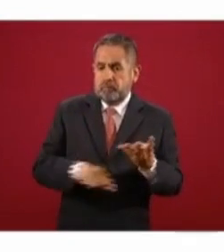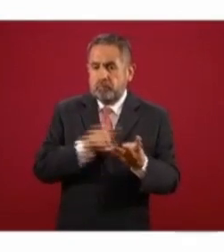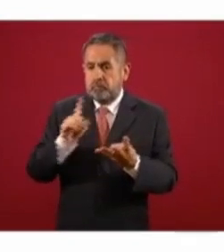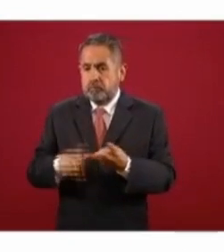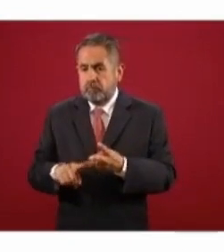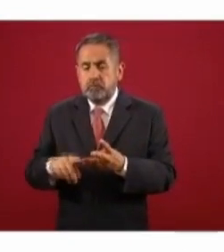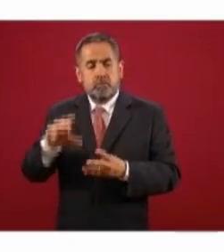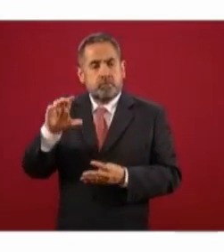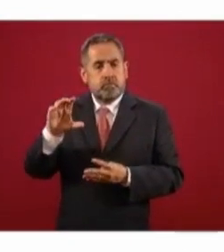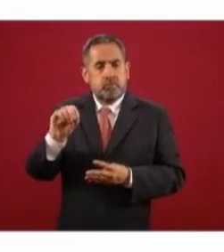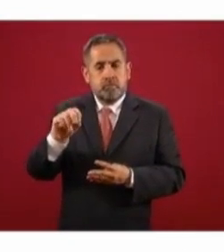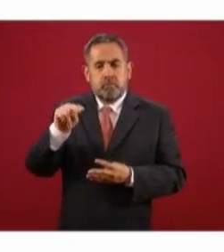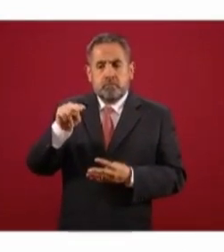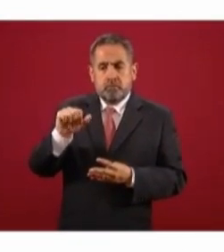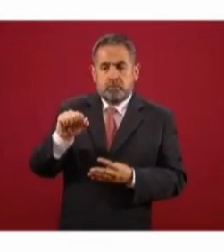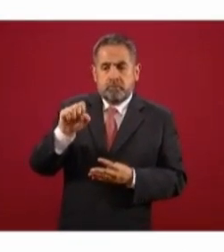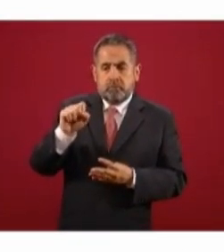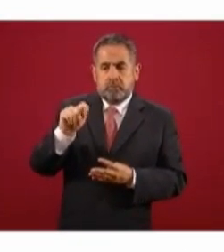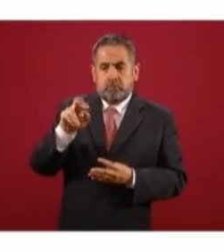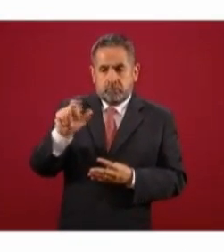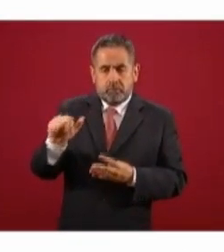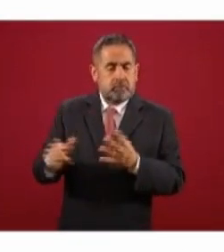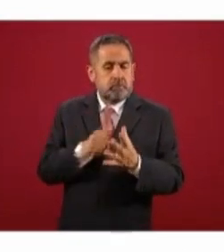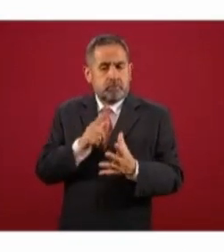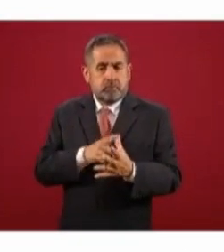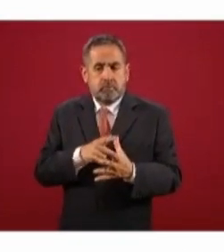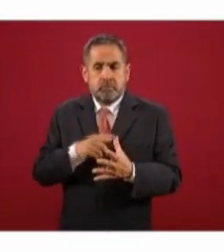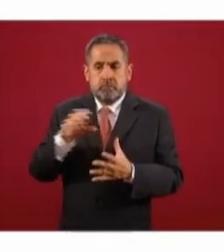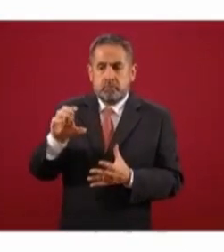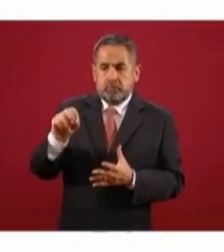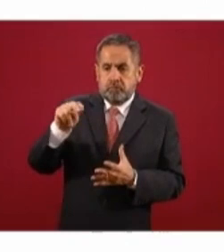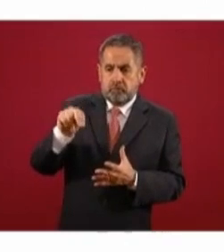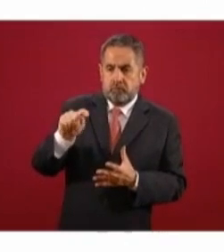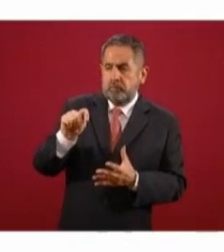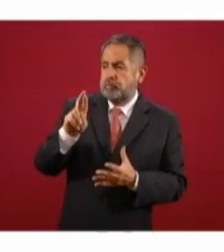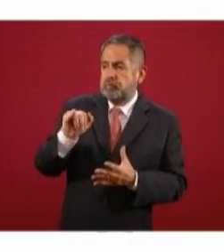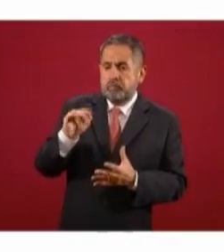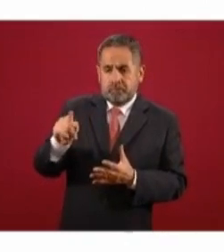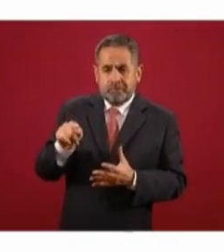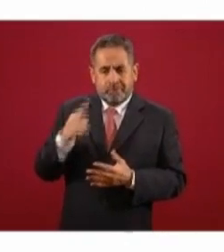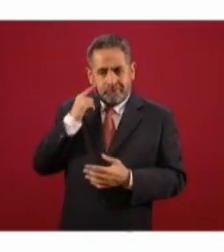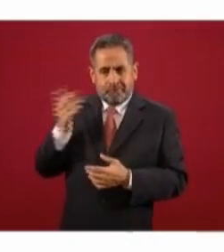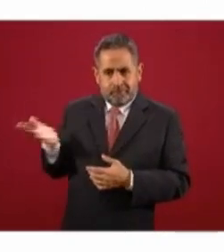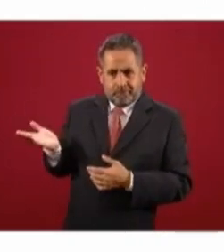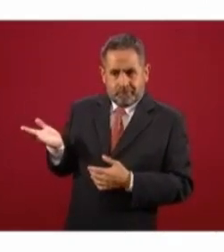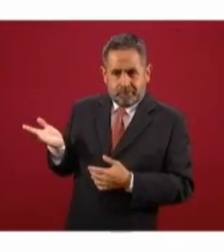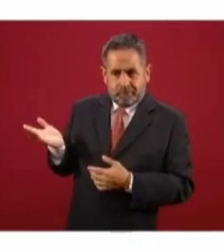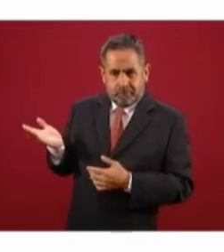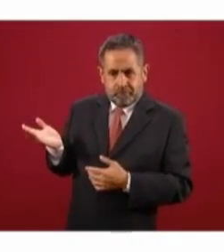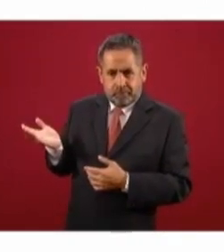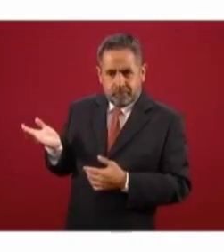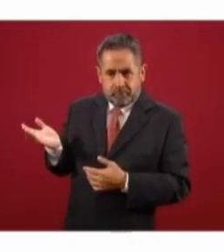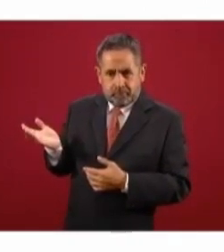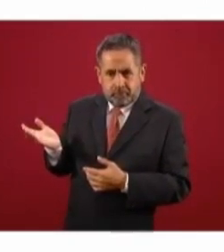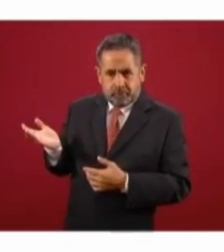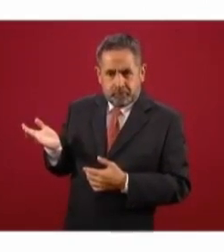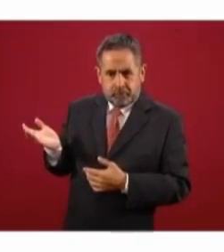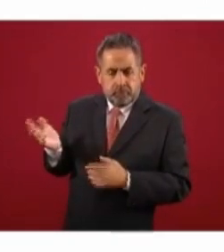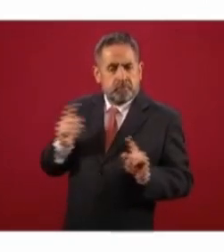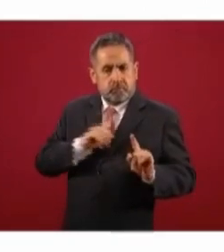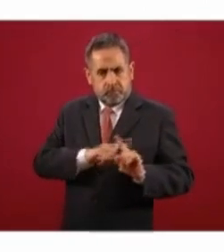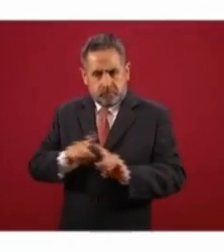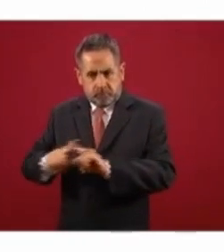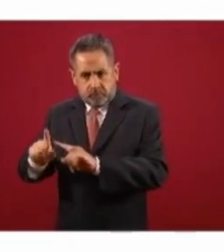como representación de los gobernadores, la CONACETRA como representación de todos los secretarios de trabajo de los